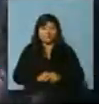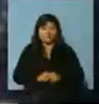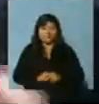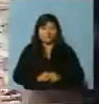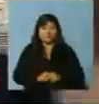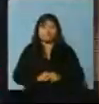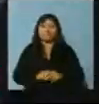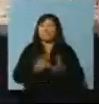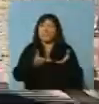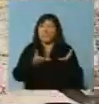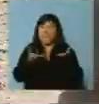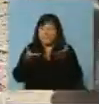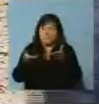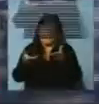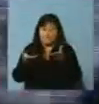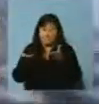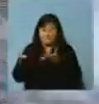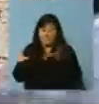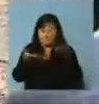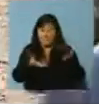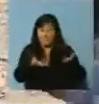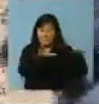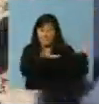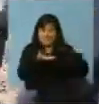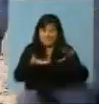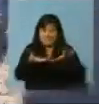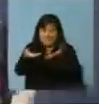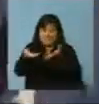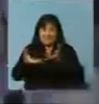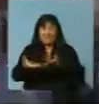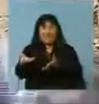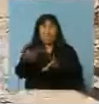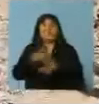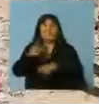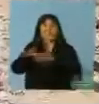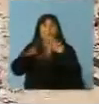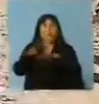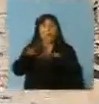Se invita al tradicional corte de cintas, por favor, señor gobernador.